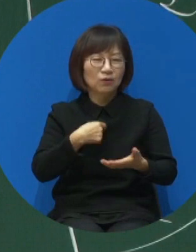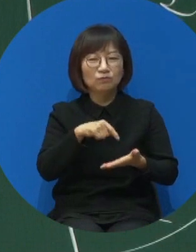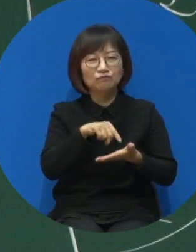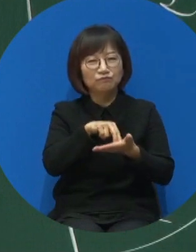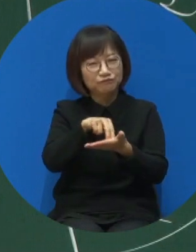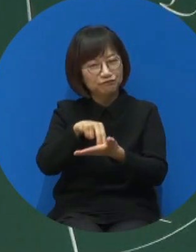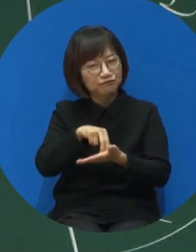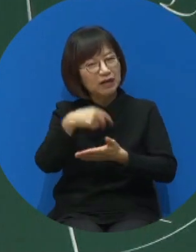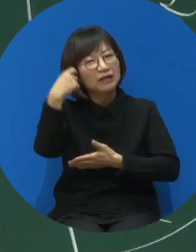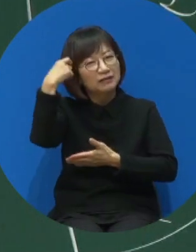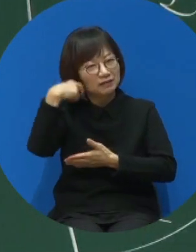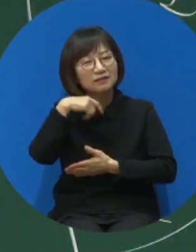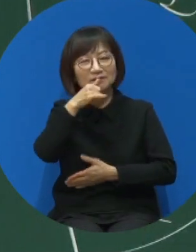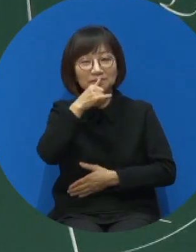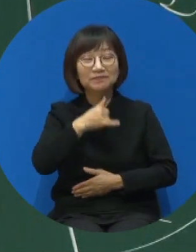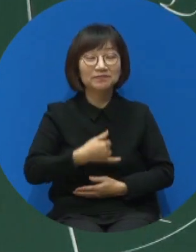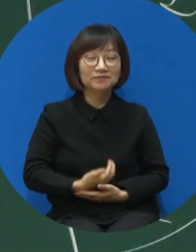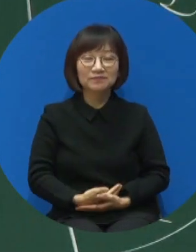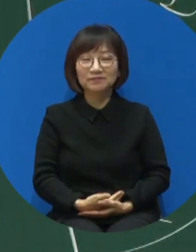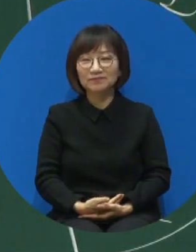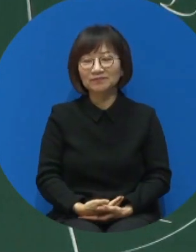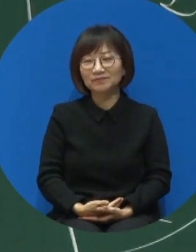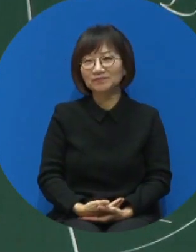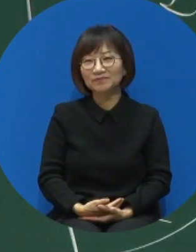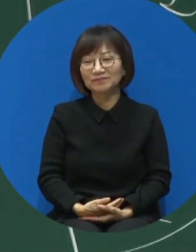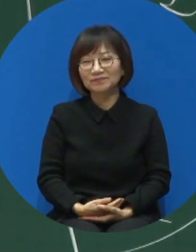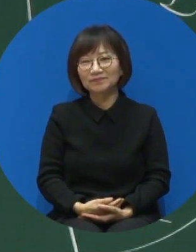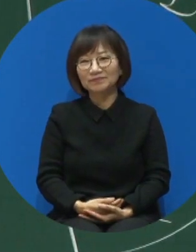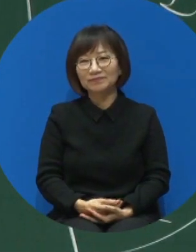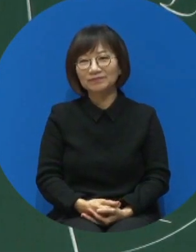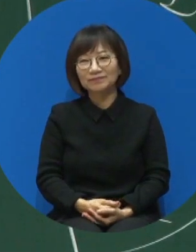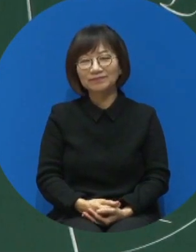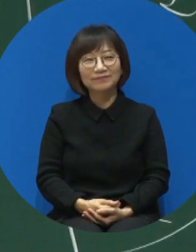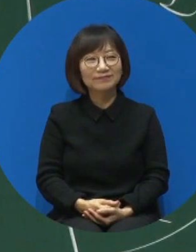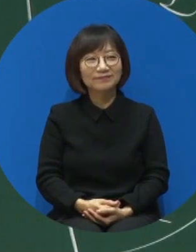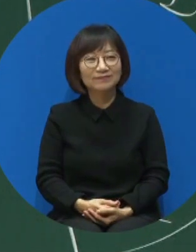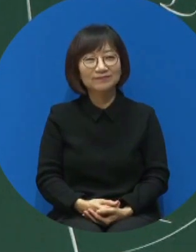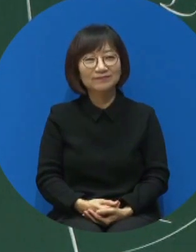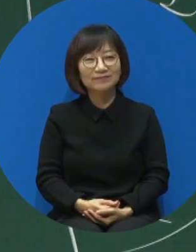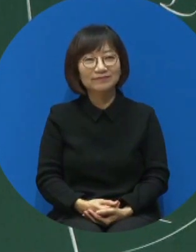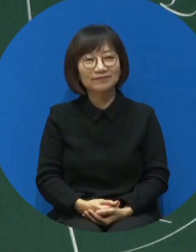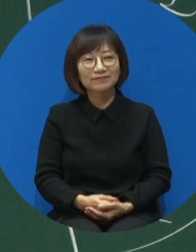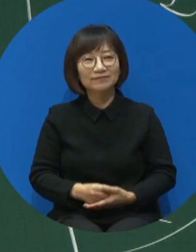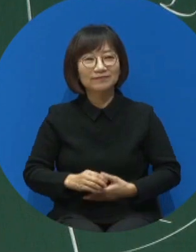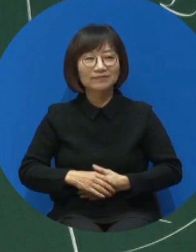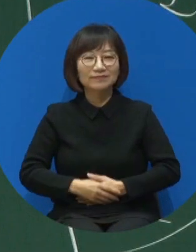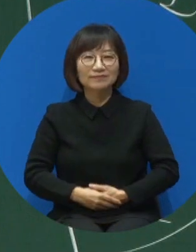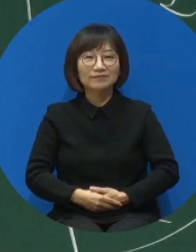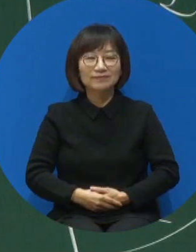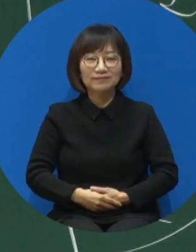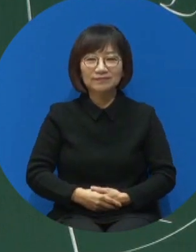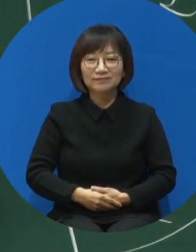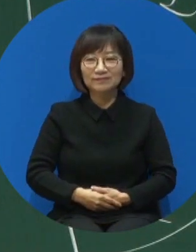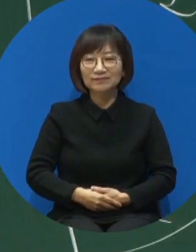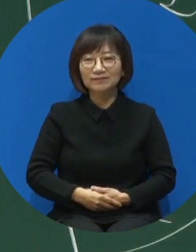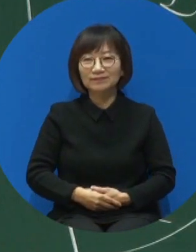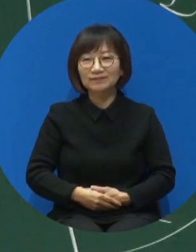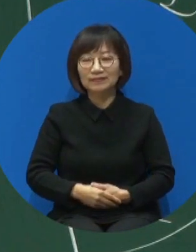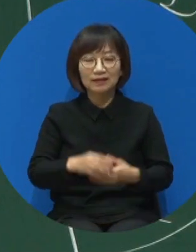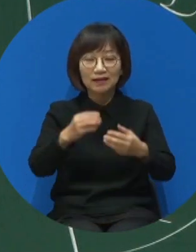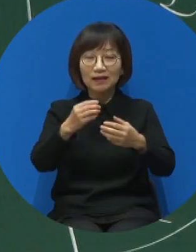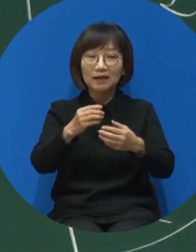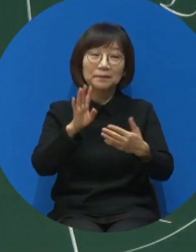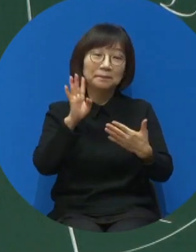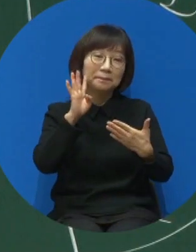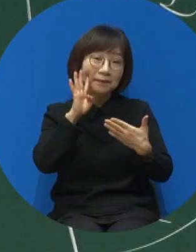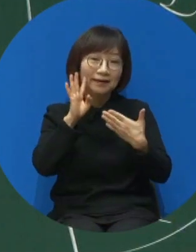creen en dios como lo explico veo que esas personas de verdad están solas de montalvo como edimburgo para que nada anda